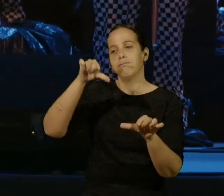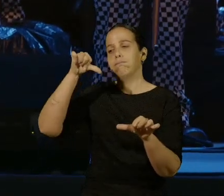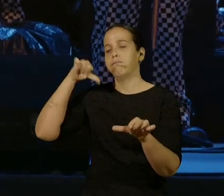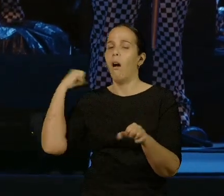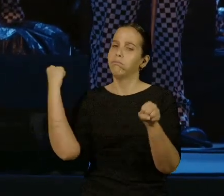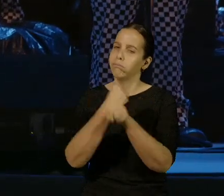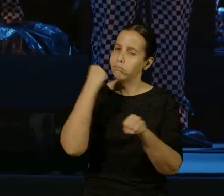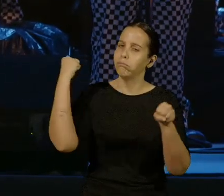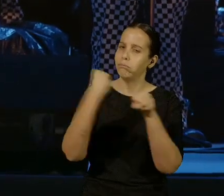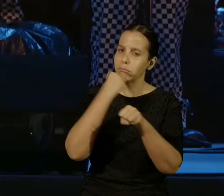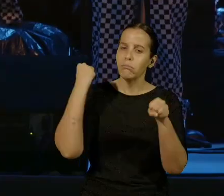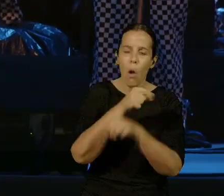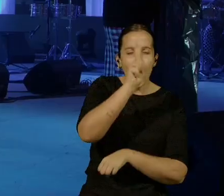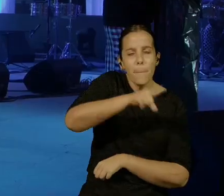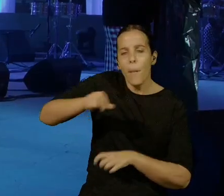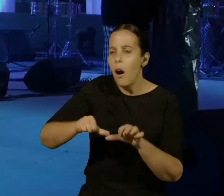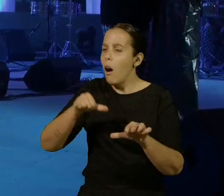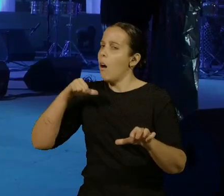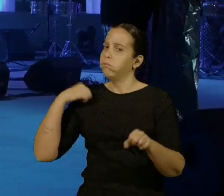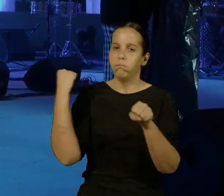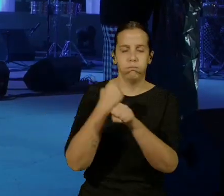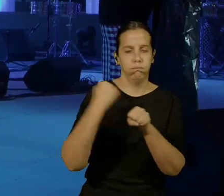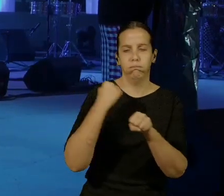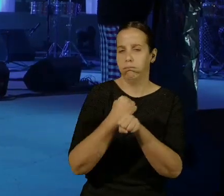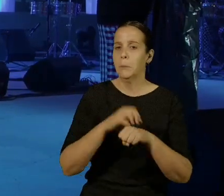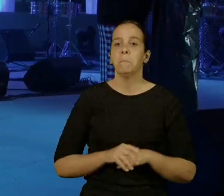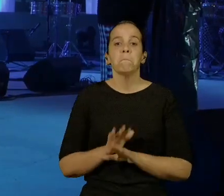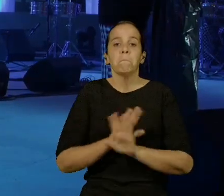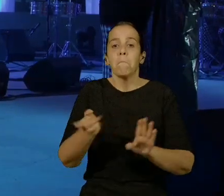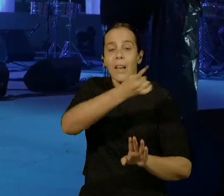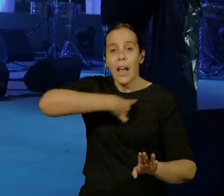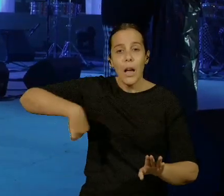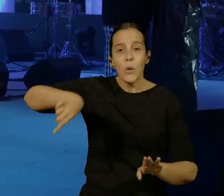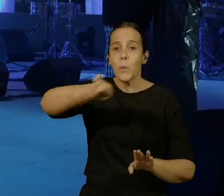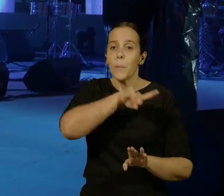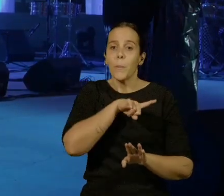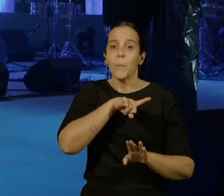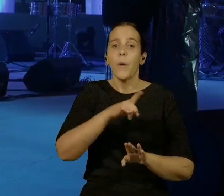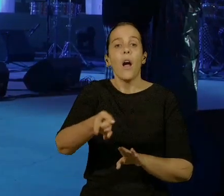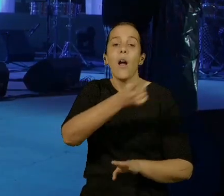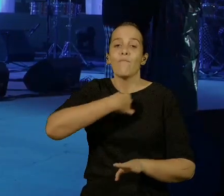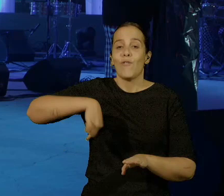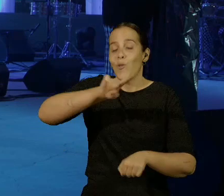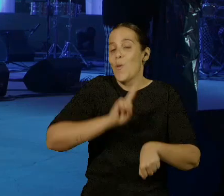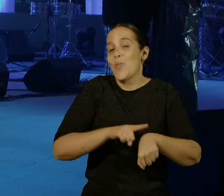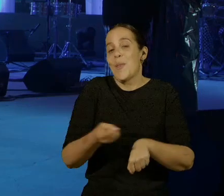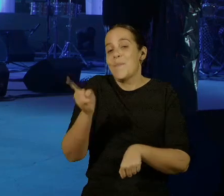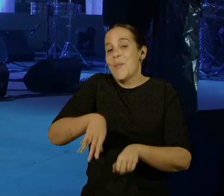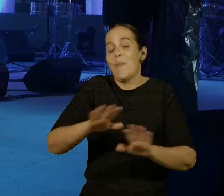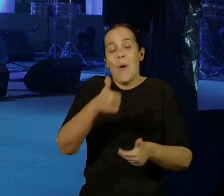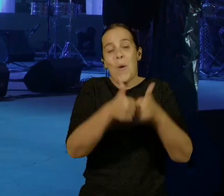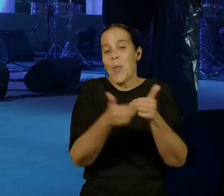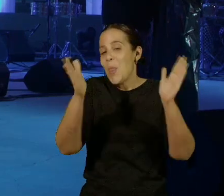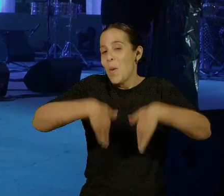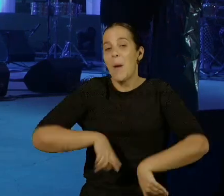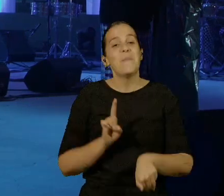peludo durante todos estos meses atrás. Y bueno, nosotros, como también nos han puesto tiempo este año, aunque no concursamos, pero